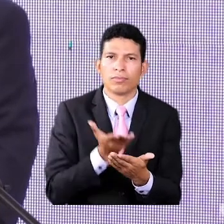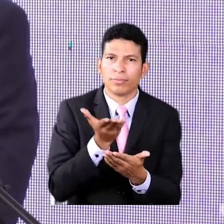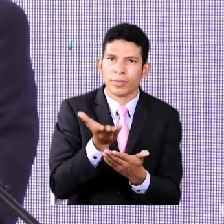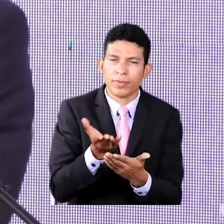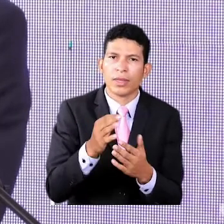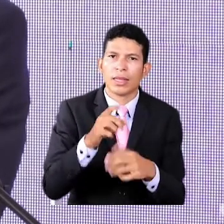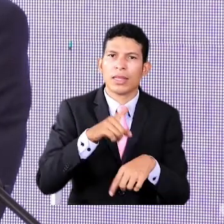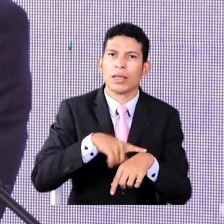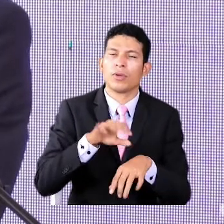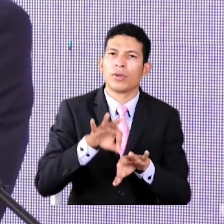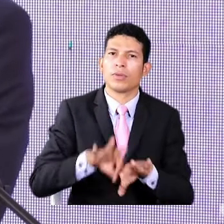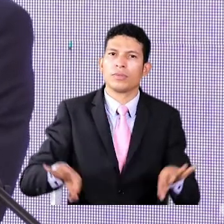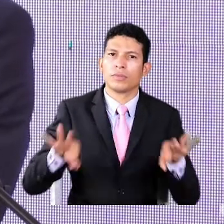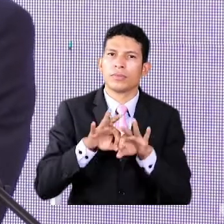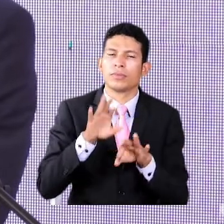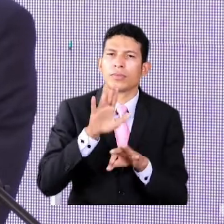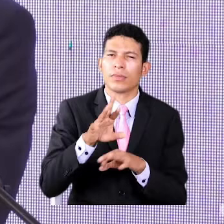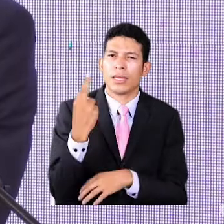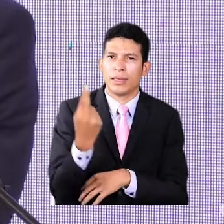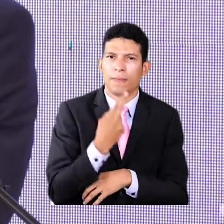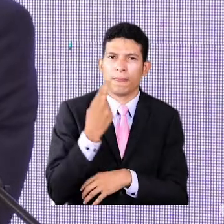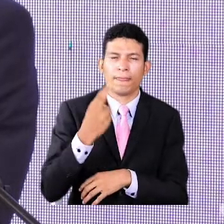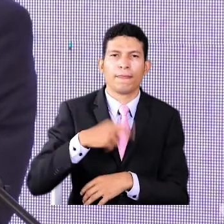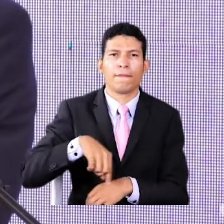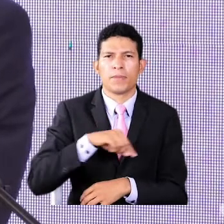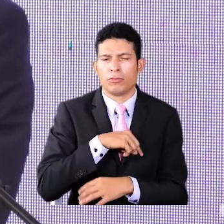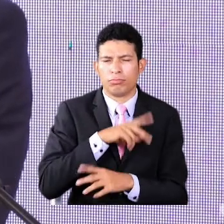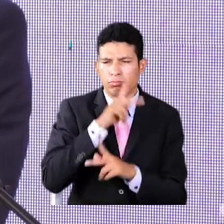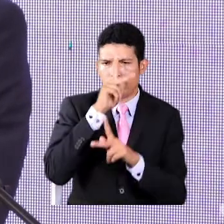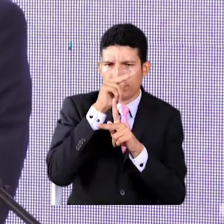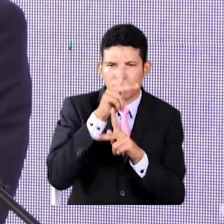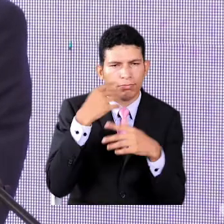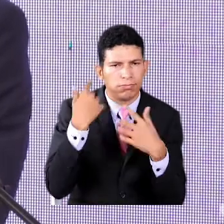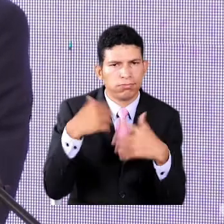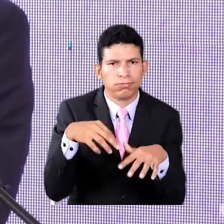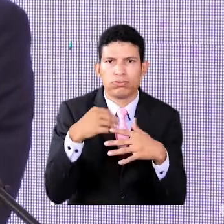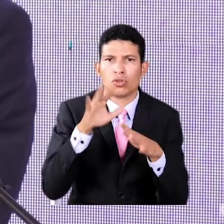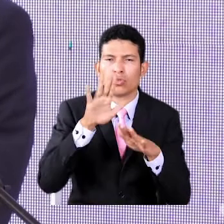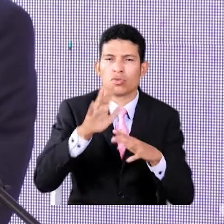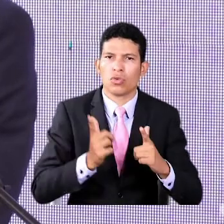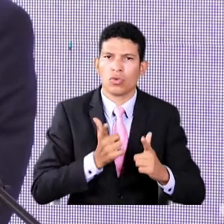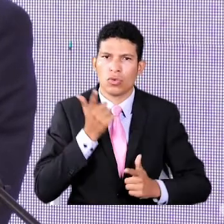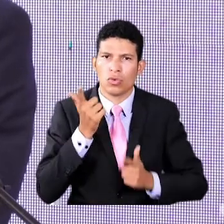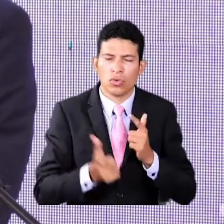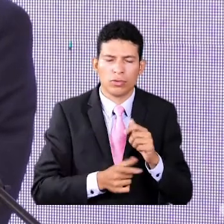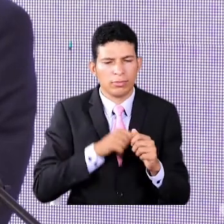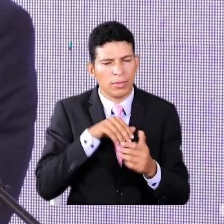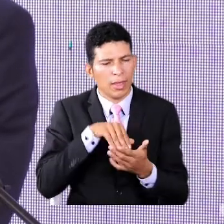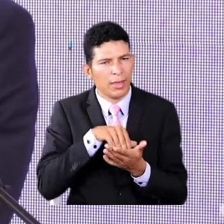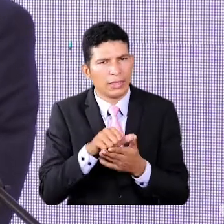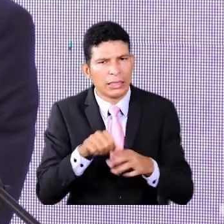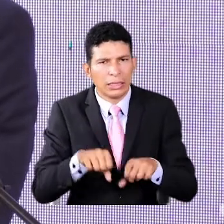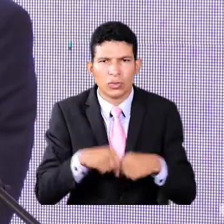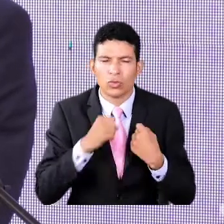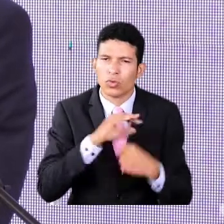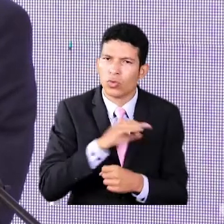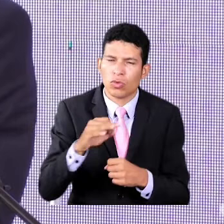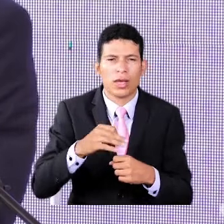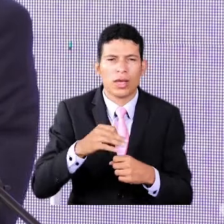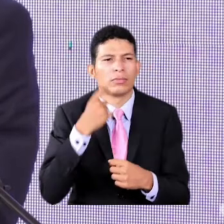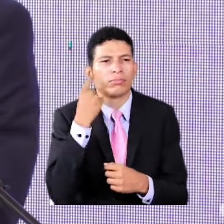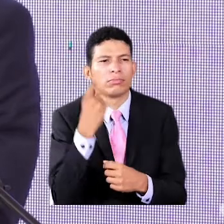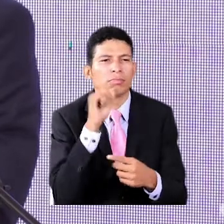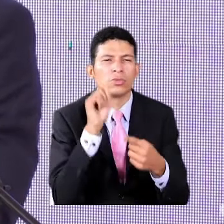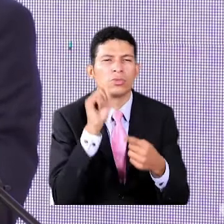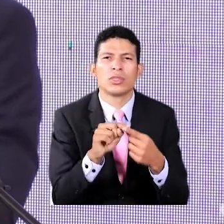tan importante y reiterar nuestra admiración por su lucha inquebrantable en la búsqueda de la verdad y la justicia